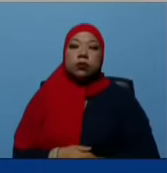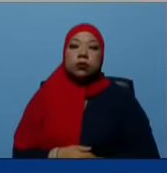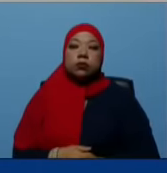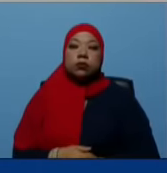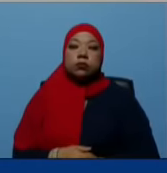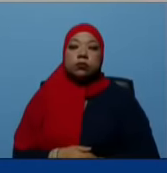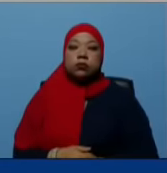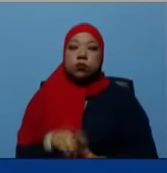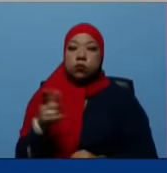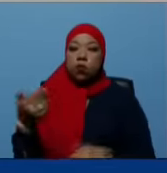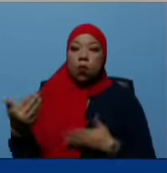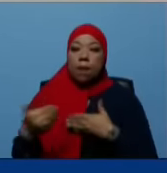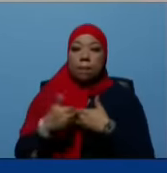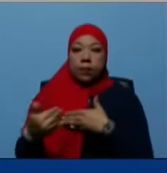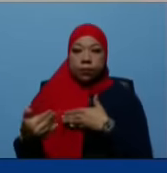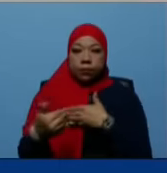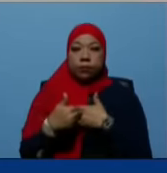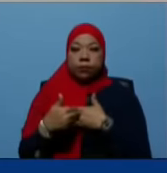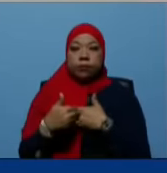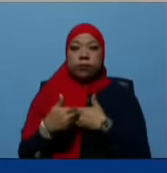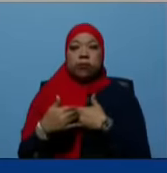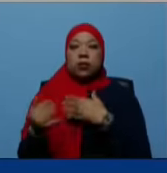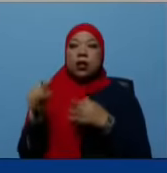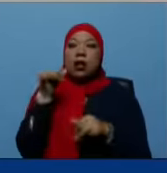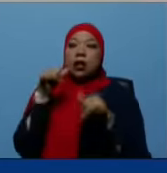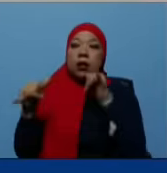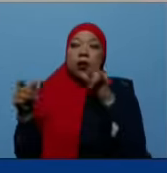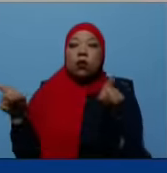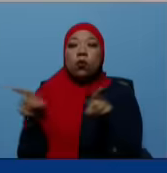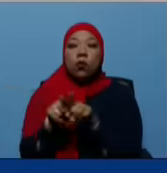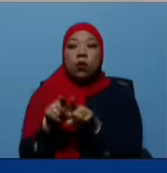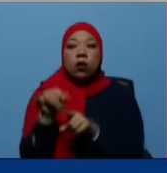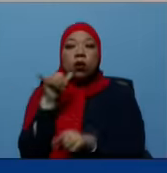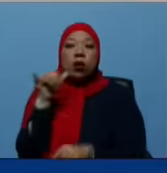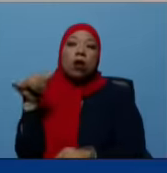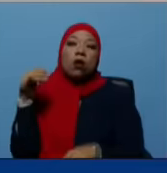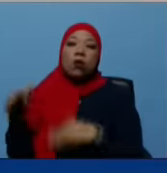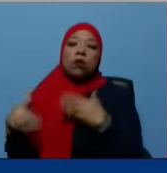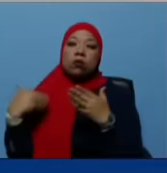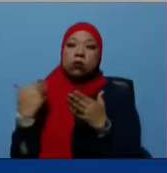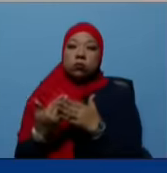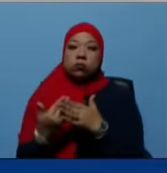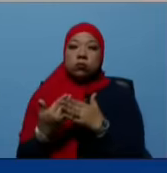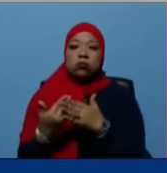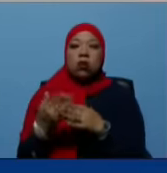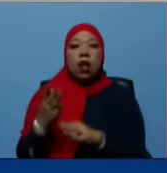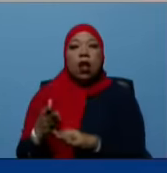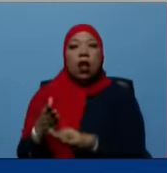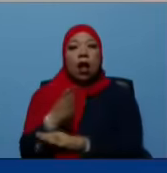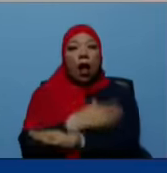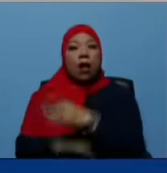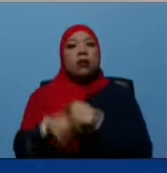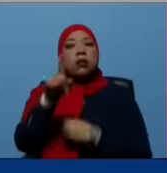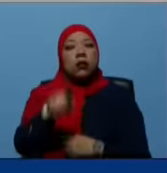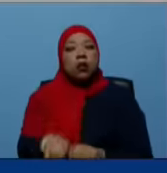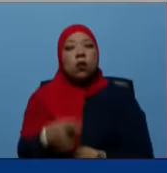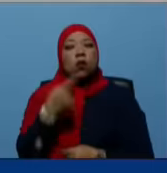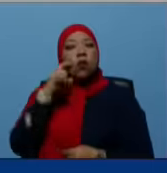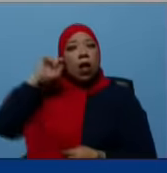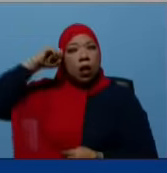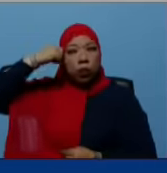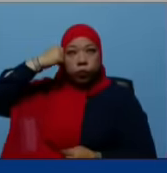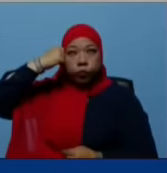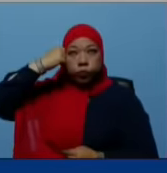Ellos hacían el daño, amenazaban, y antes, inclusive,